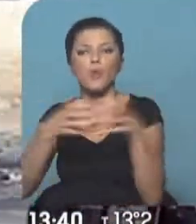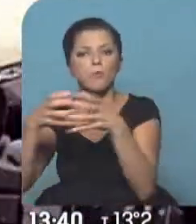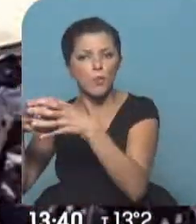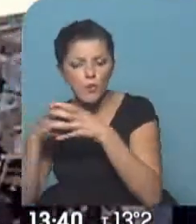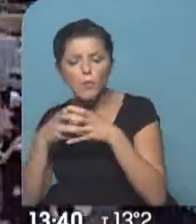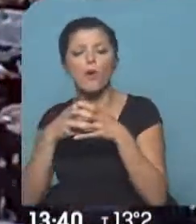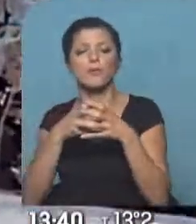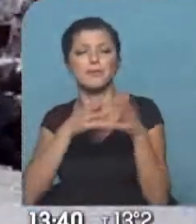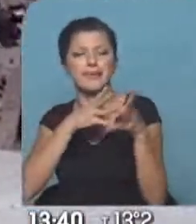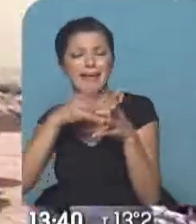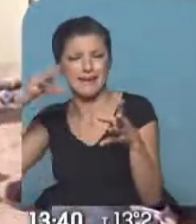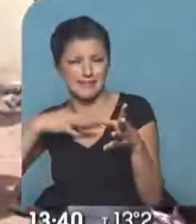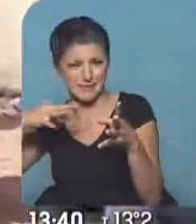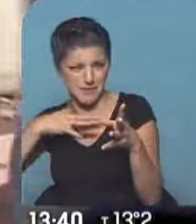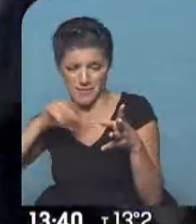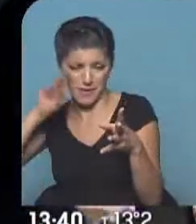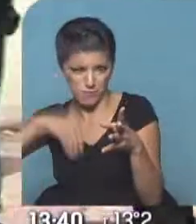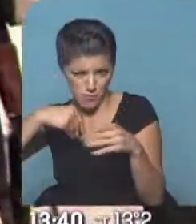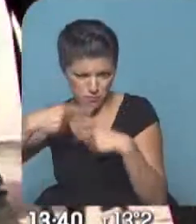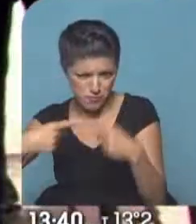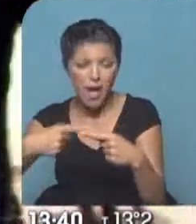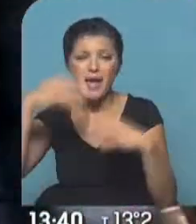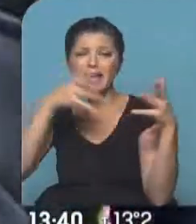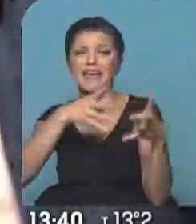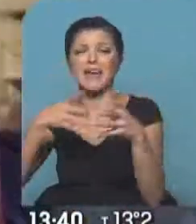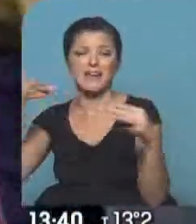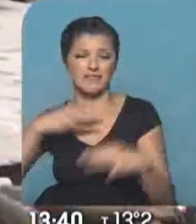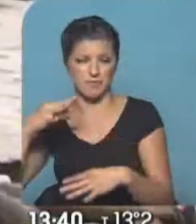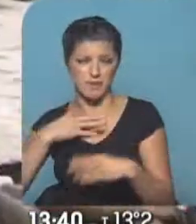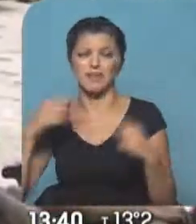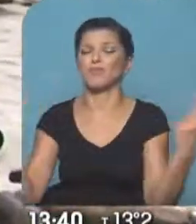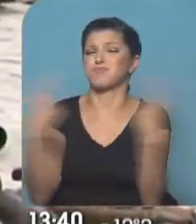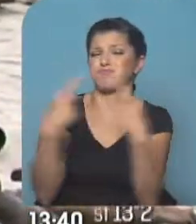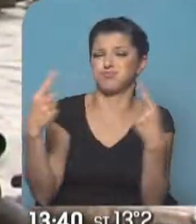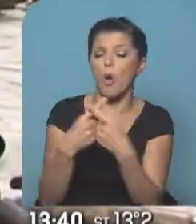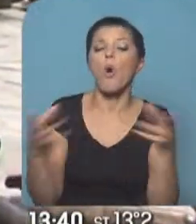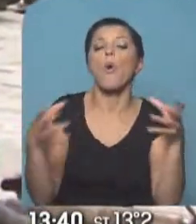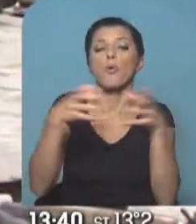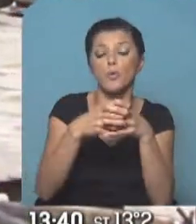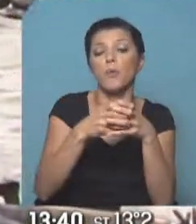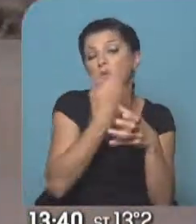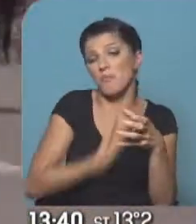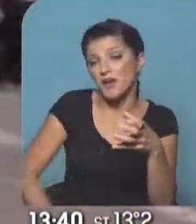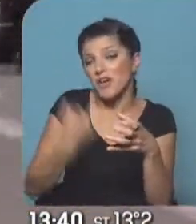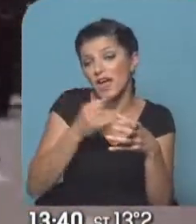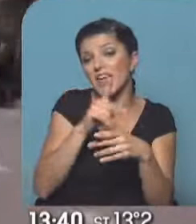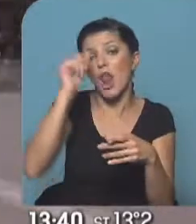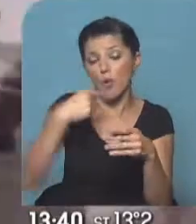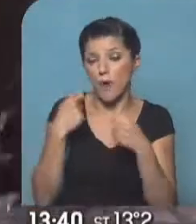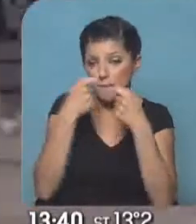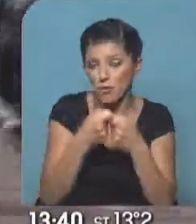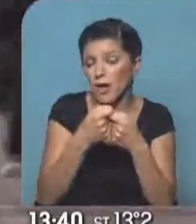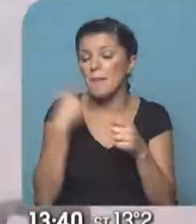guerra civil, disputando el poder a un gobierno de unidad nacional que cuenta con el apoyo de Naciones Unidas, pero no logra